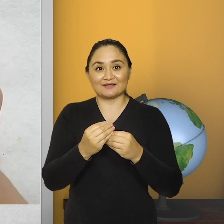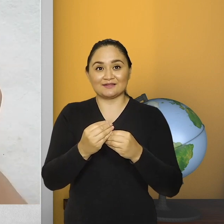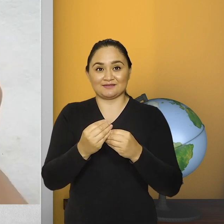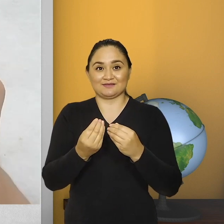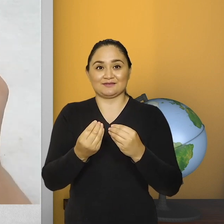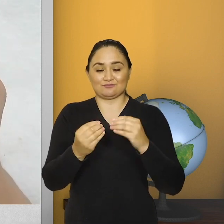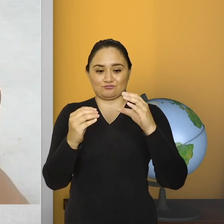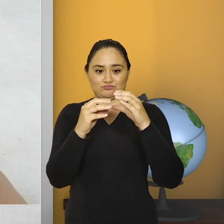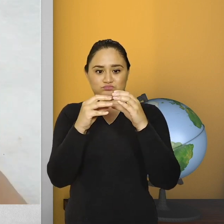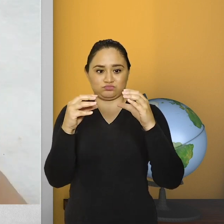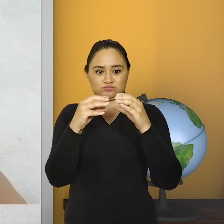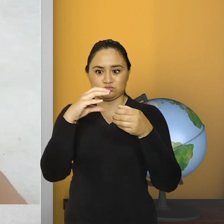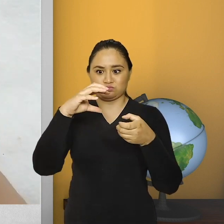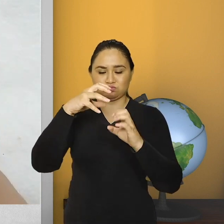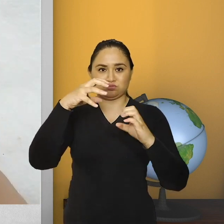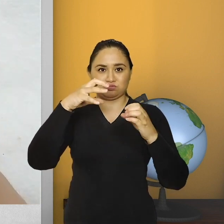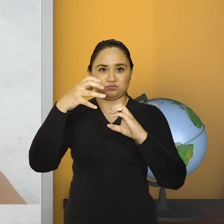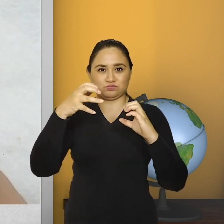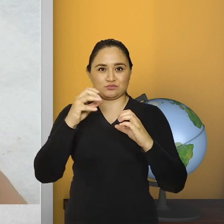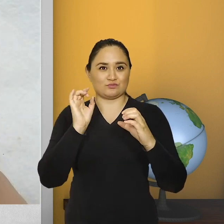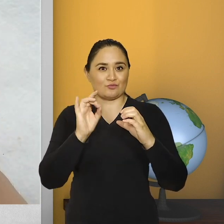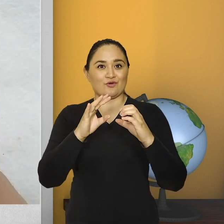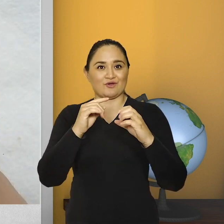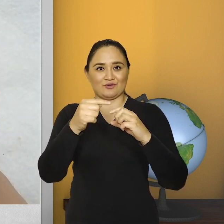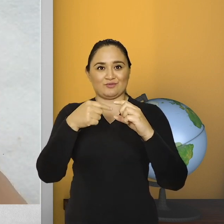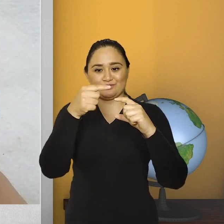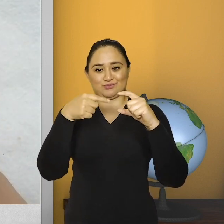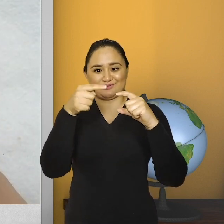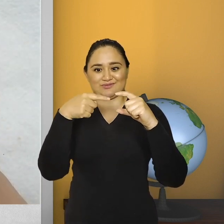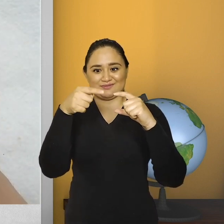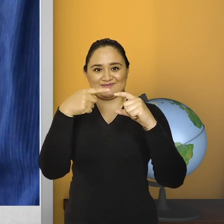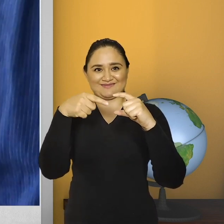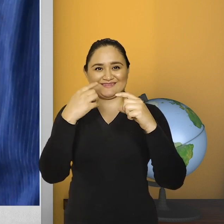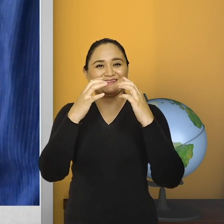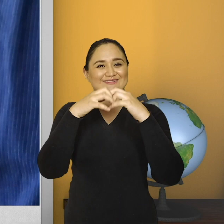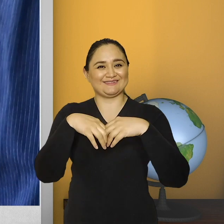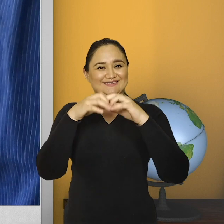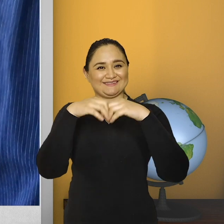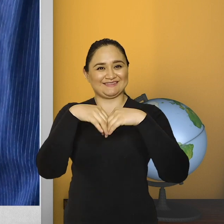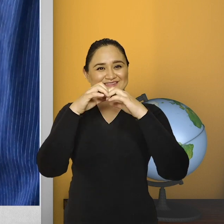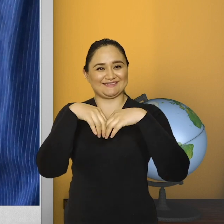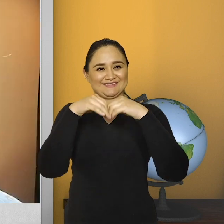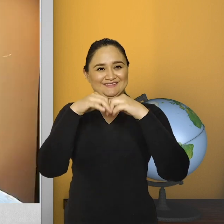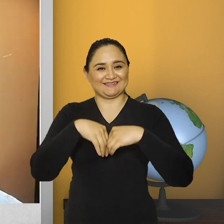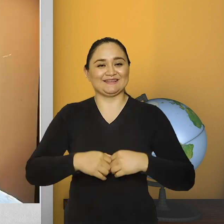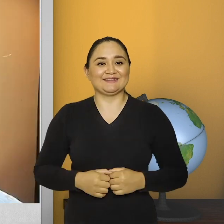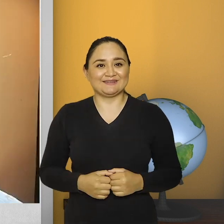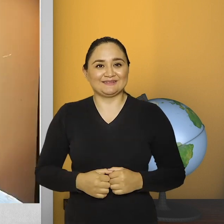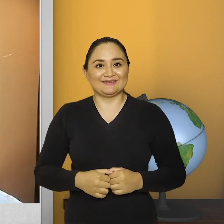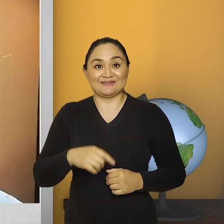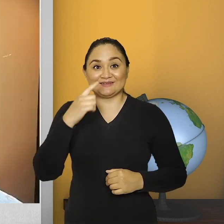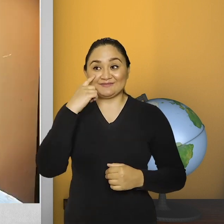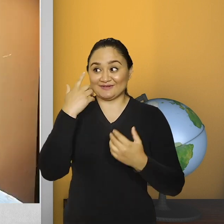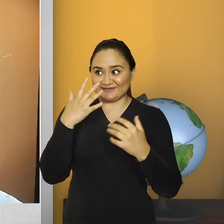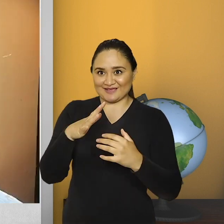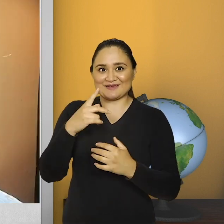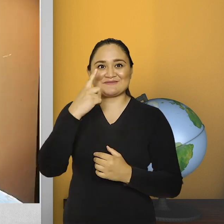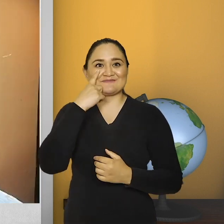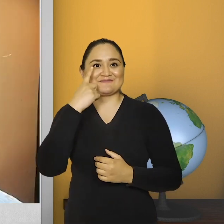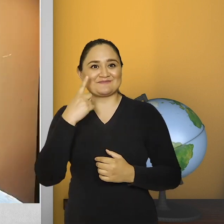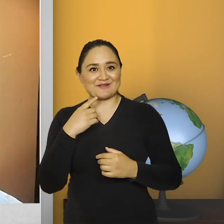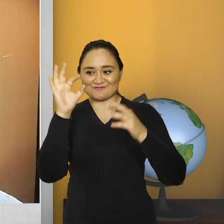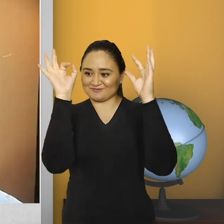imán. Le damos un pequeño toque y ya estaría nuestro motor. Con esto comprobamos